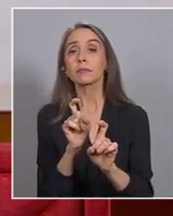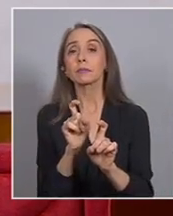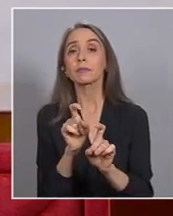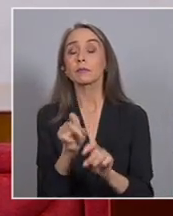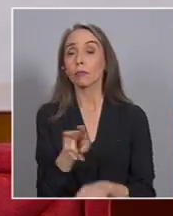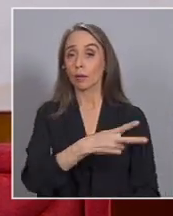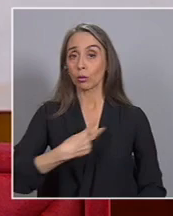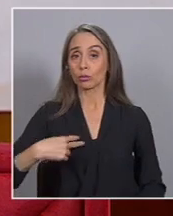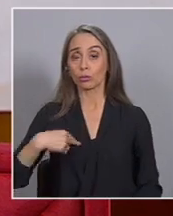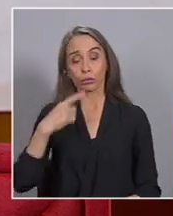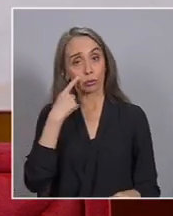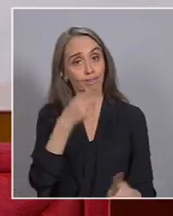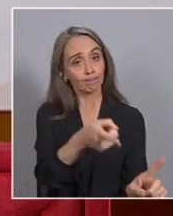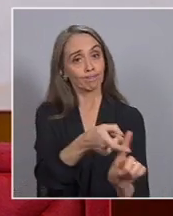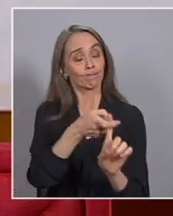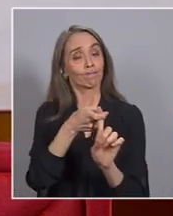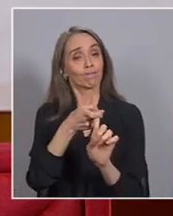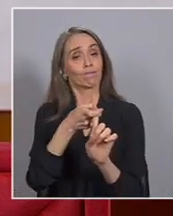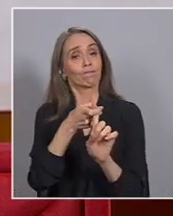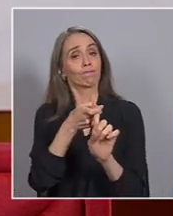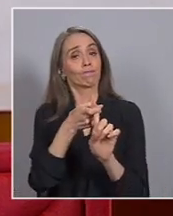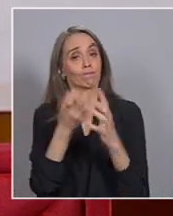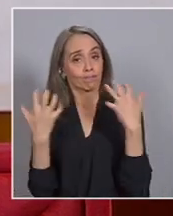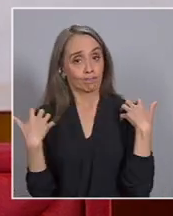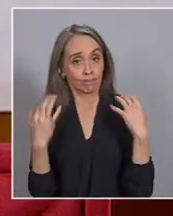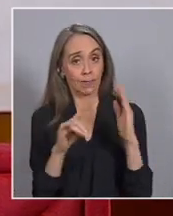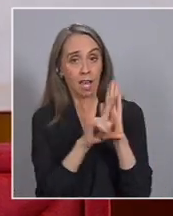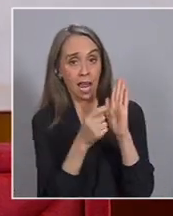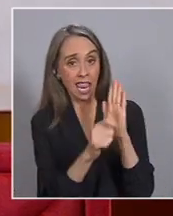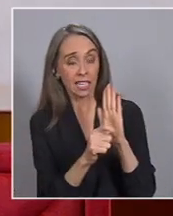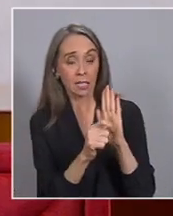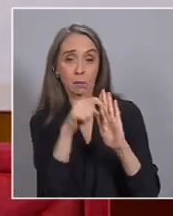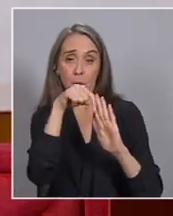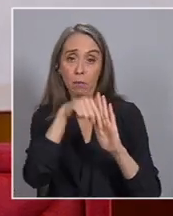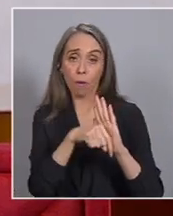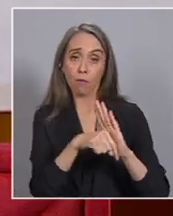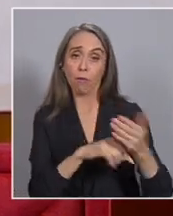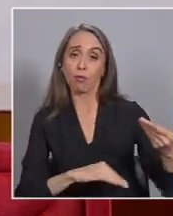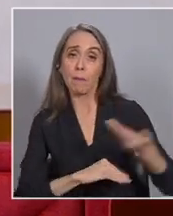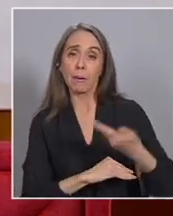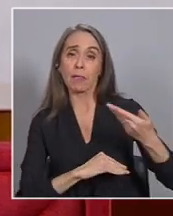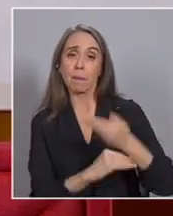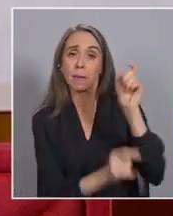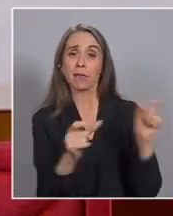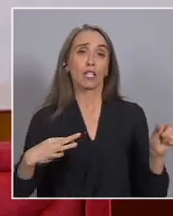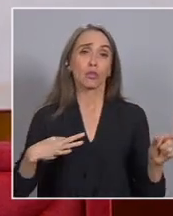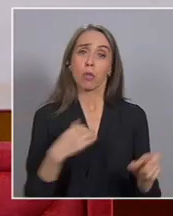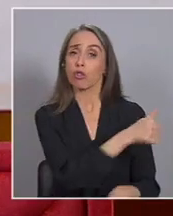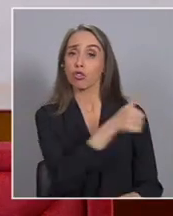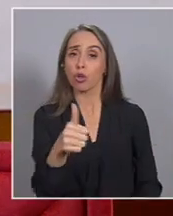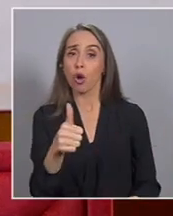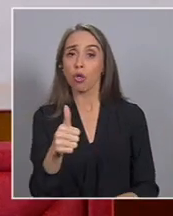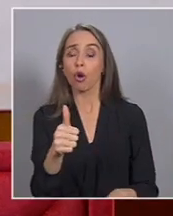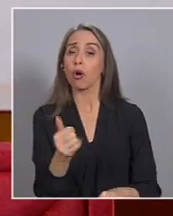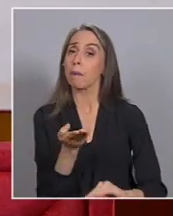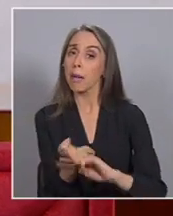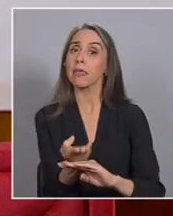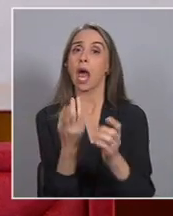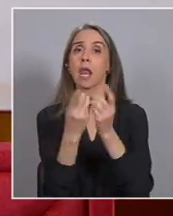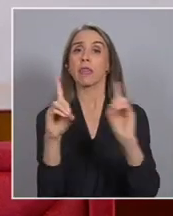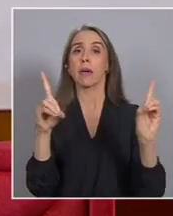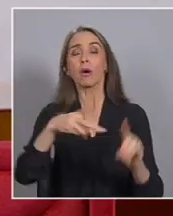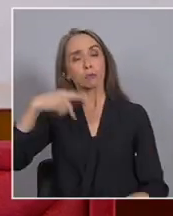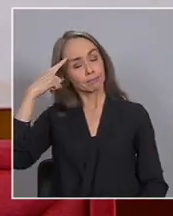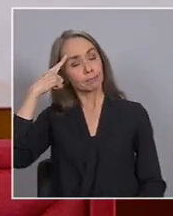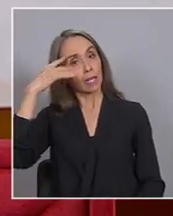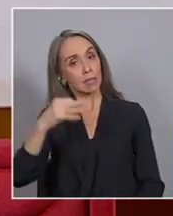hacernos cargo de las legítimas y profundas demandas que un pueblo entero hacía a su democracia,